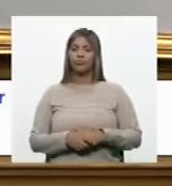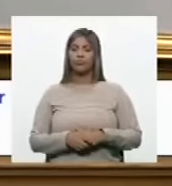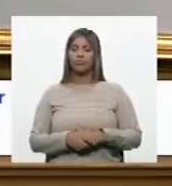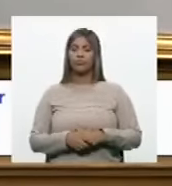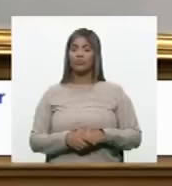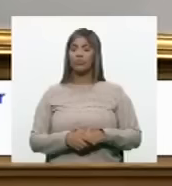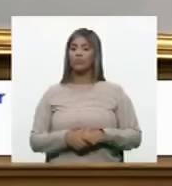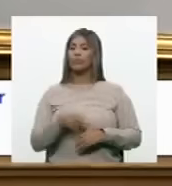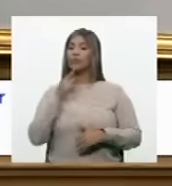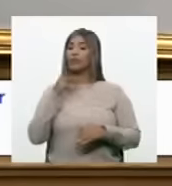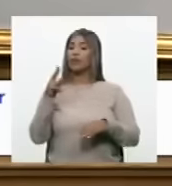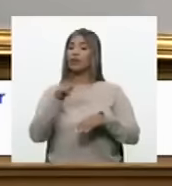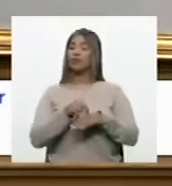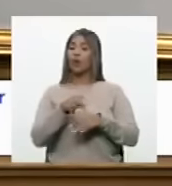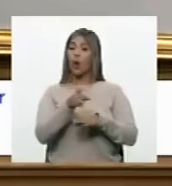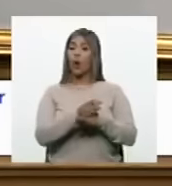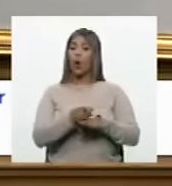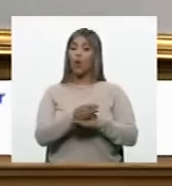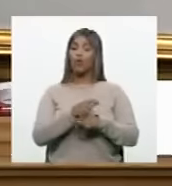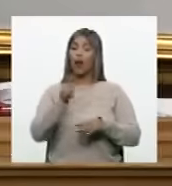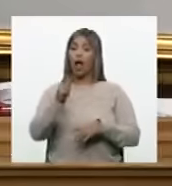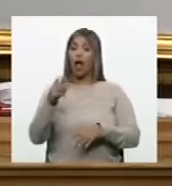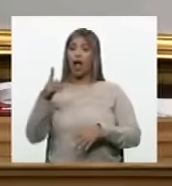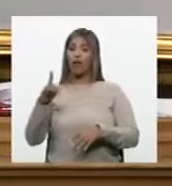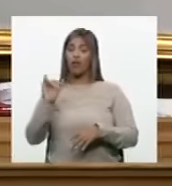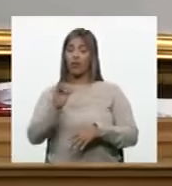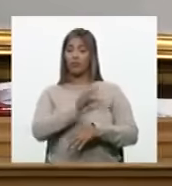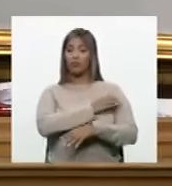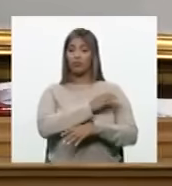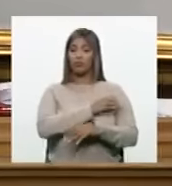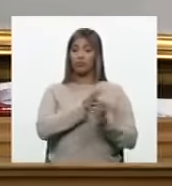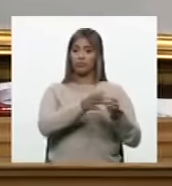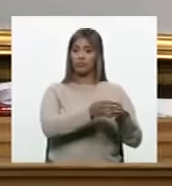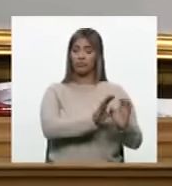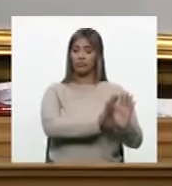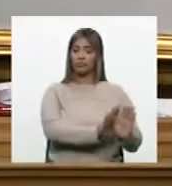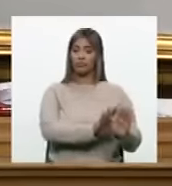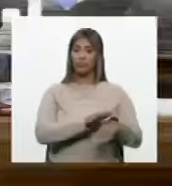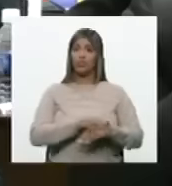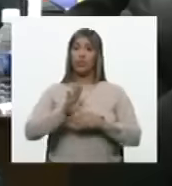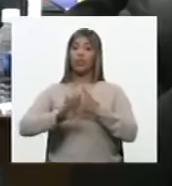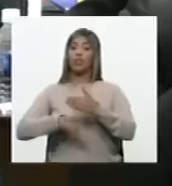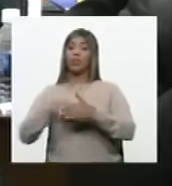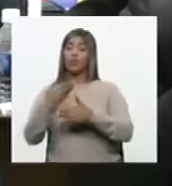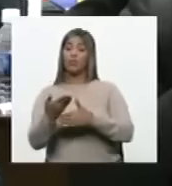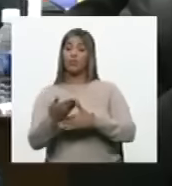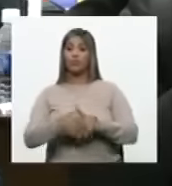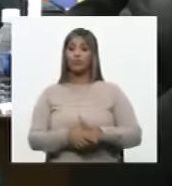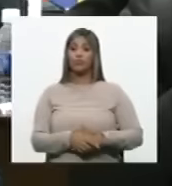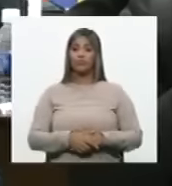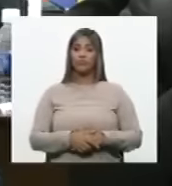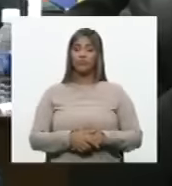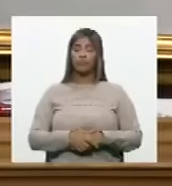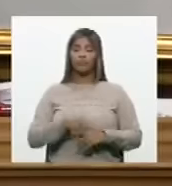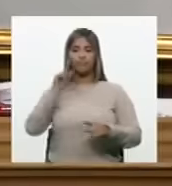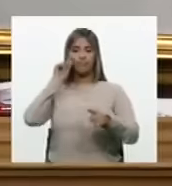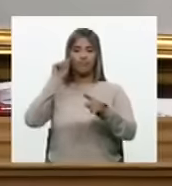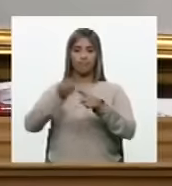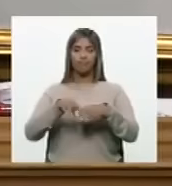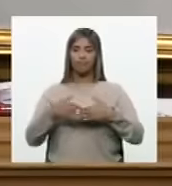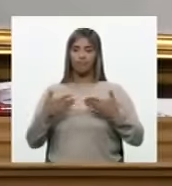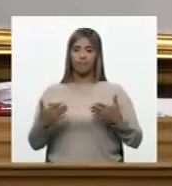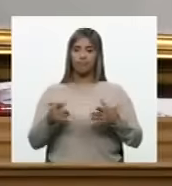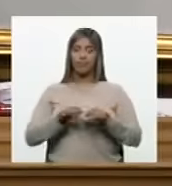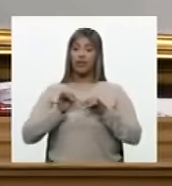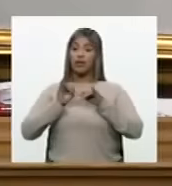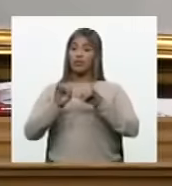al supernacionalista gobierno de Acción Democrática y COPEI, para después dedicarse a